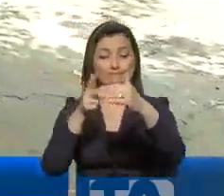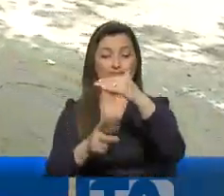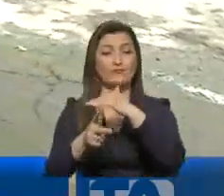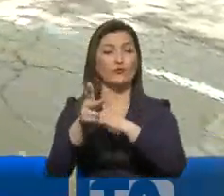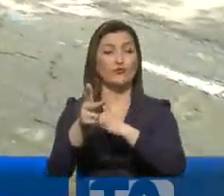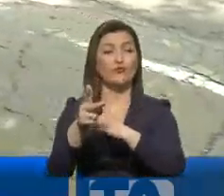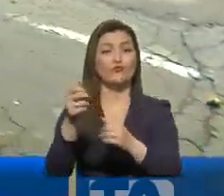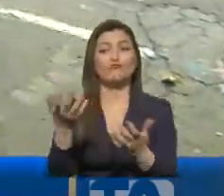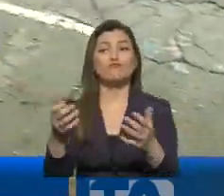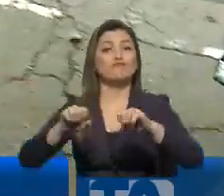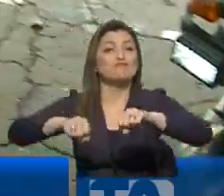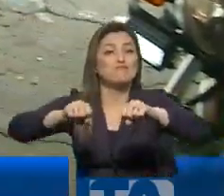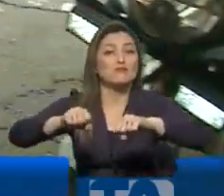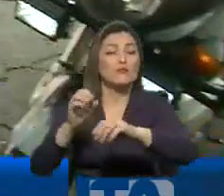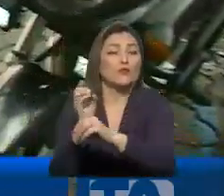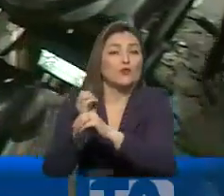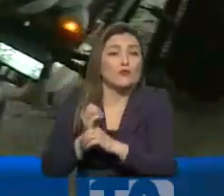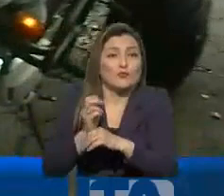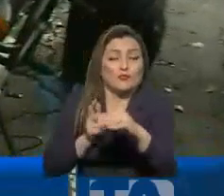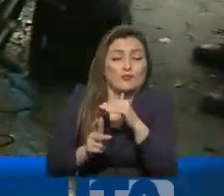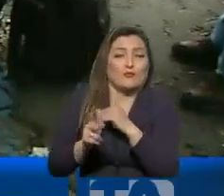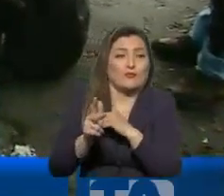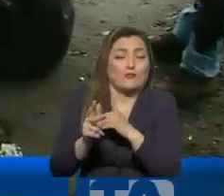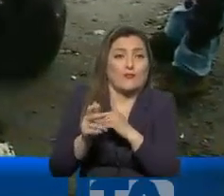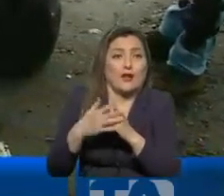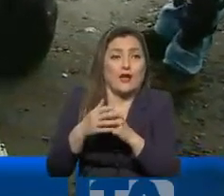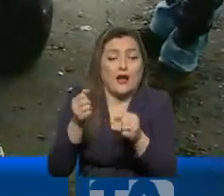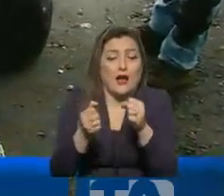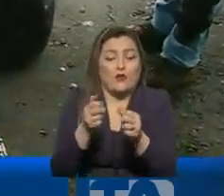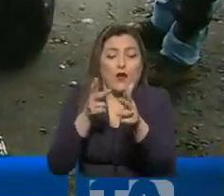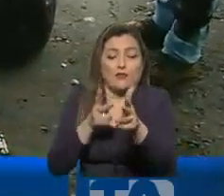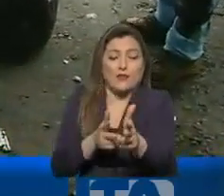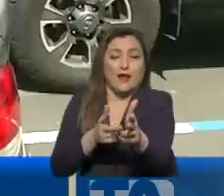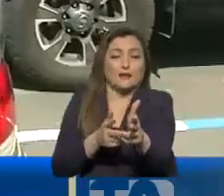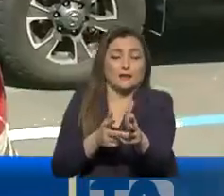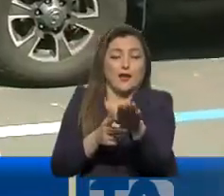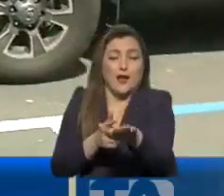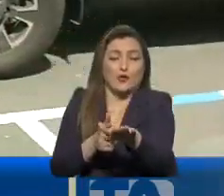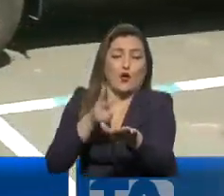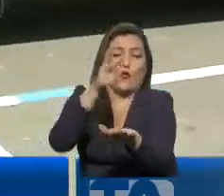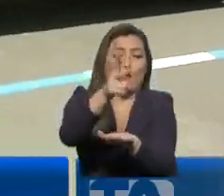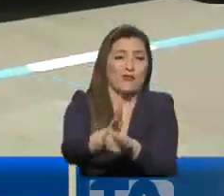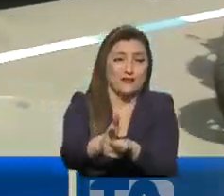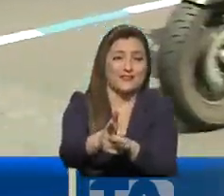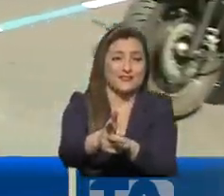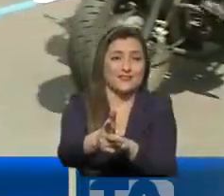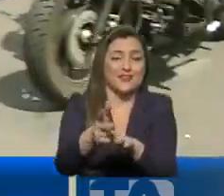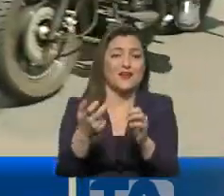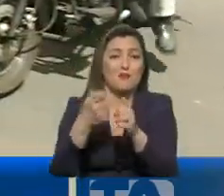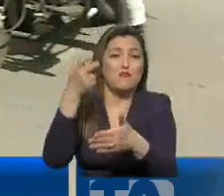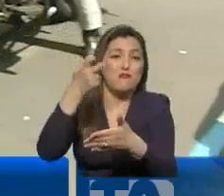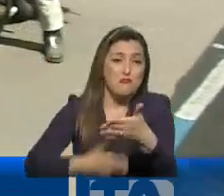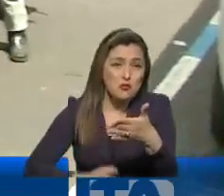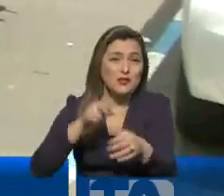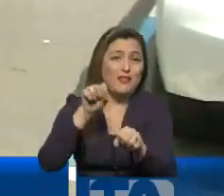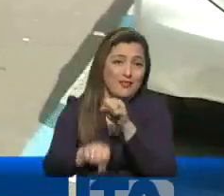este tipo de vehículos, están obligados a parquearse delante o detrás de los automotores, lo que en algunos casos les genera multas y